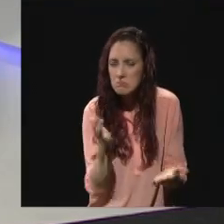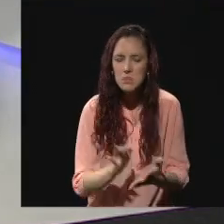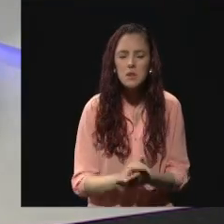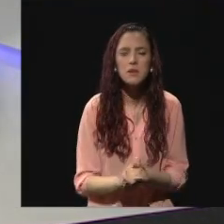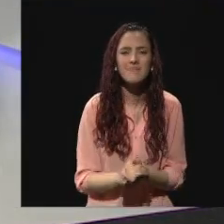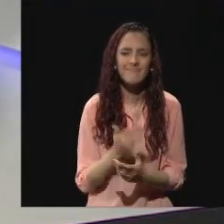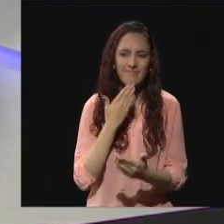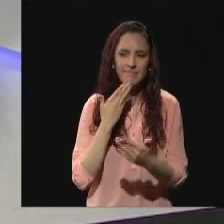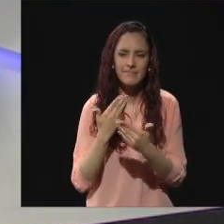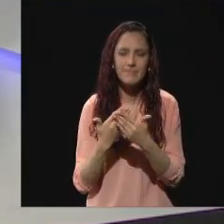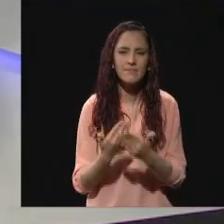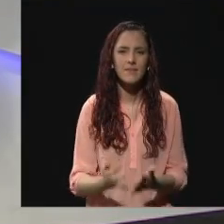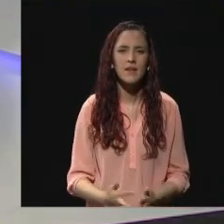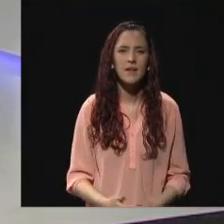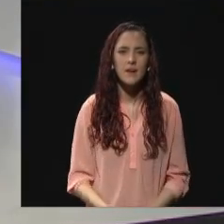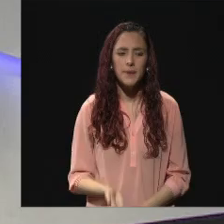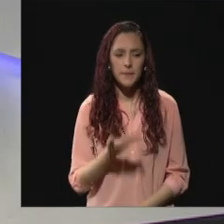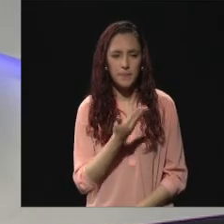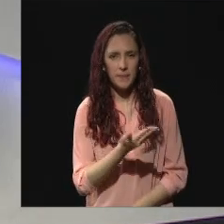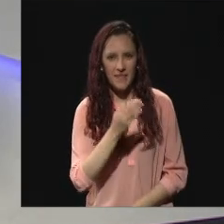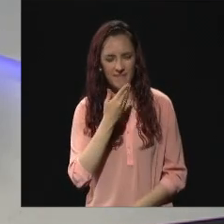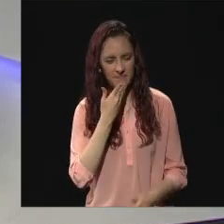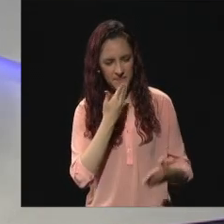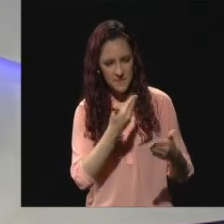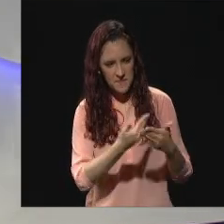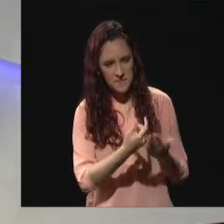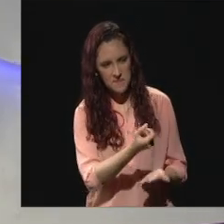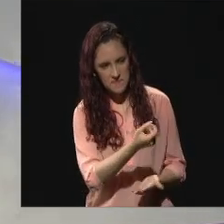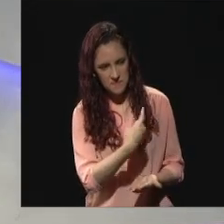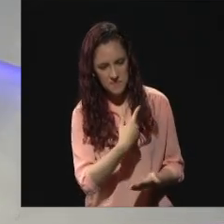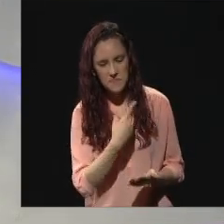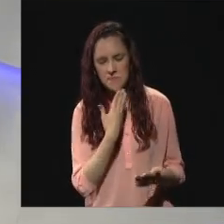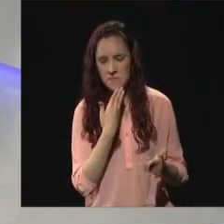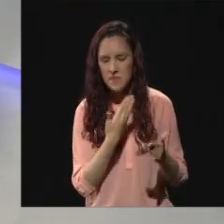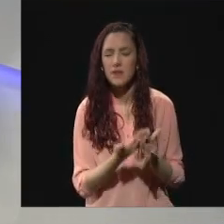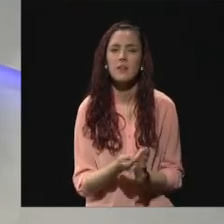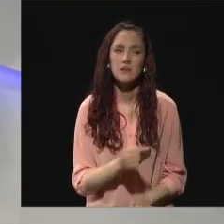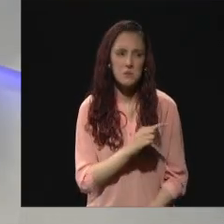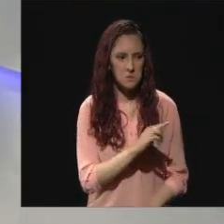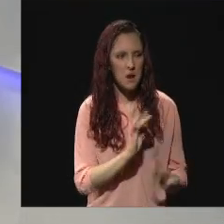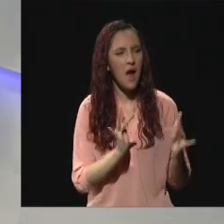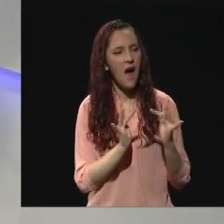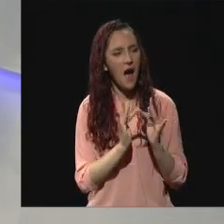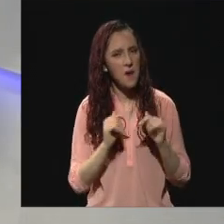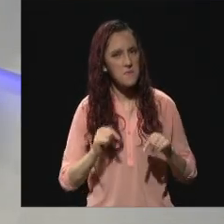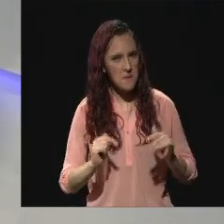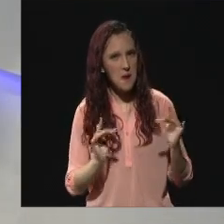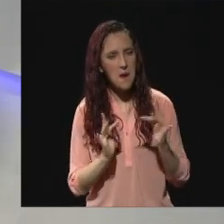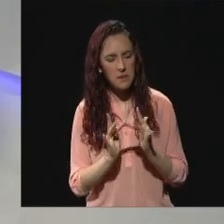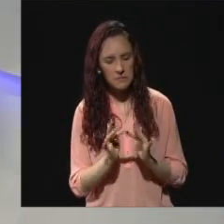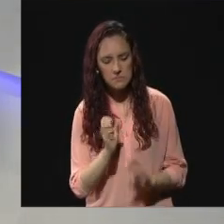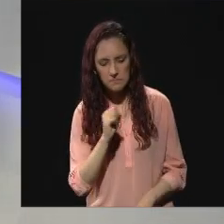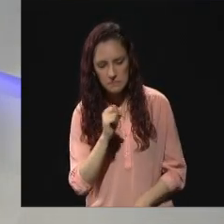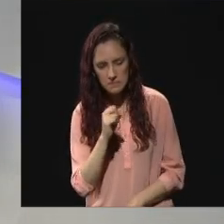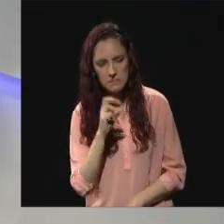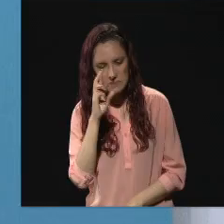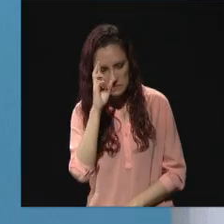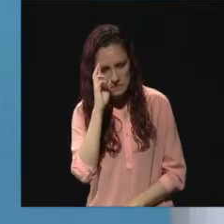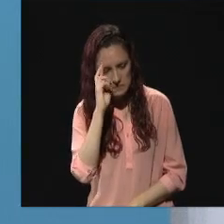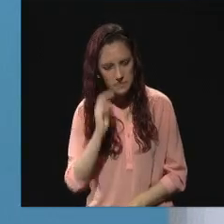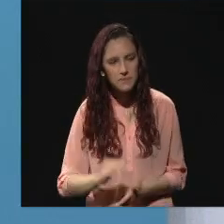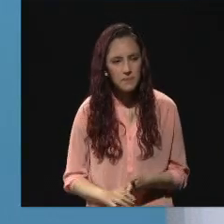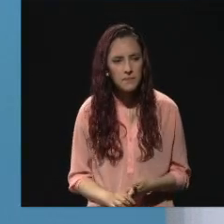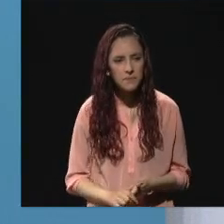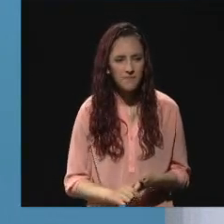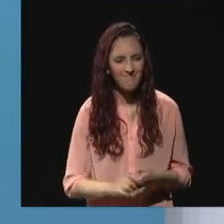evento doctor riccardo mil gracias por esa pregunta yo creo que es bastante pertinente especialmente para ahondar en